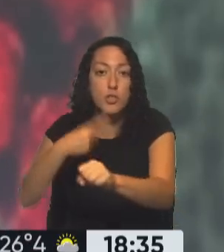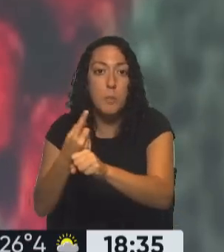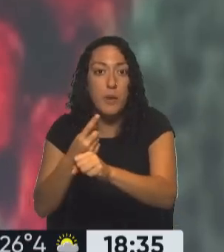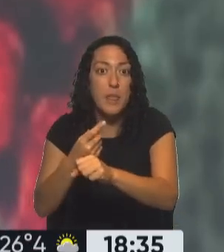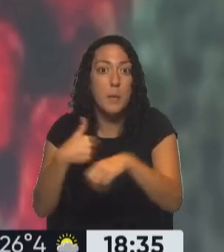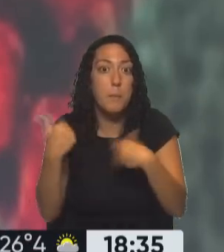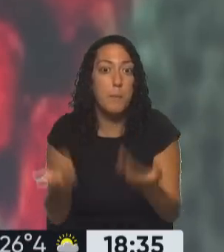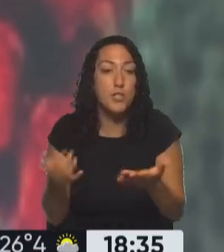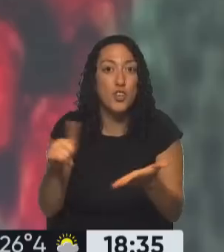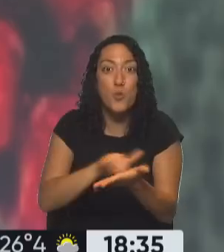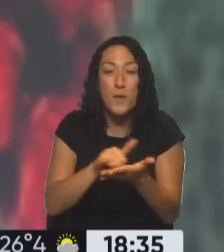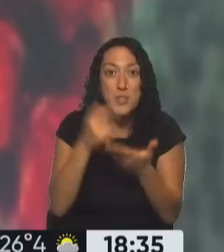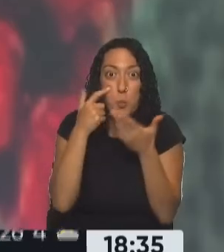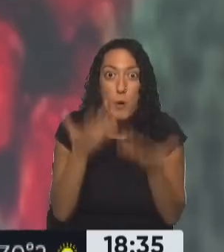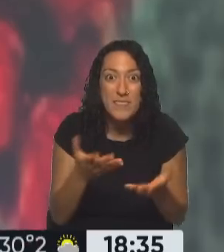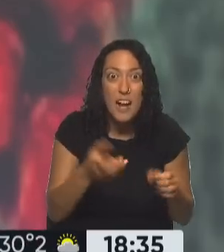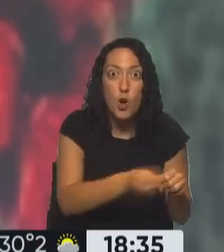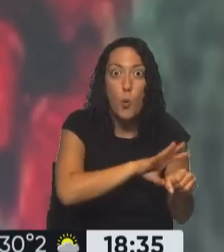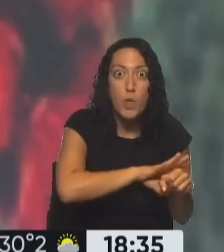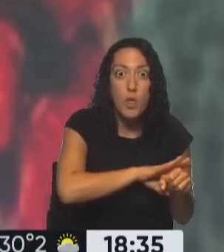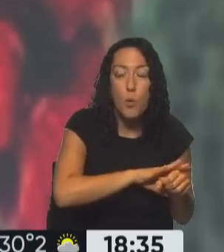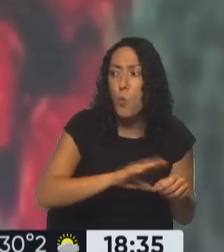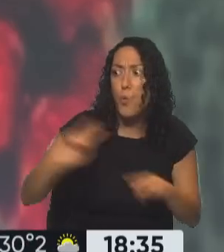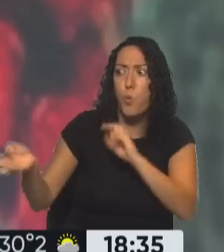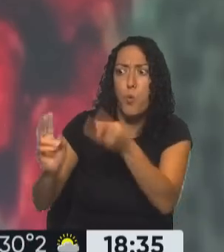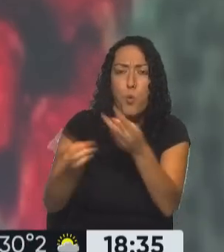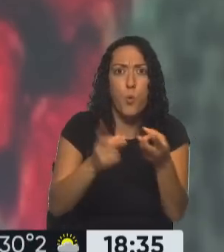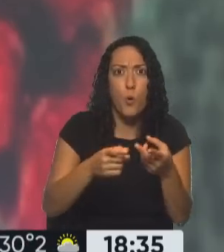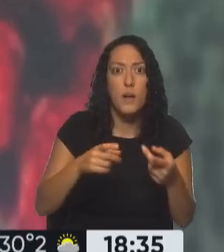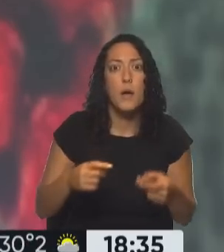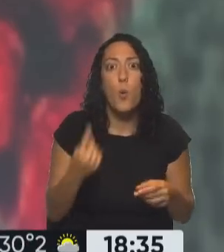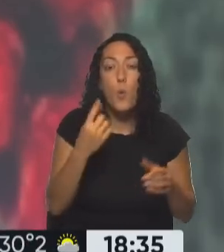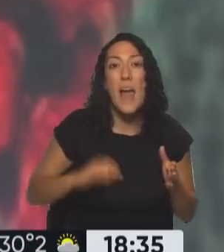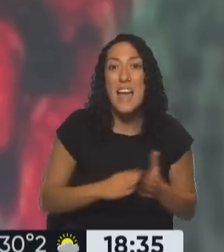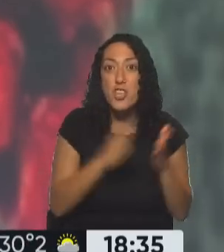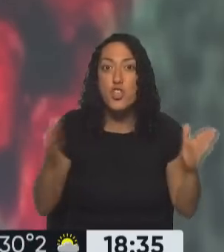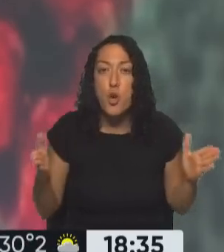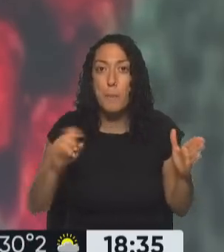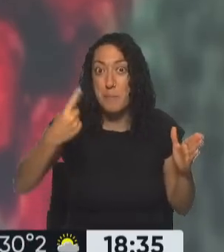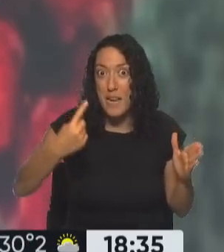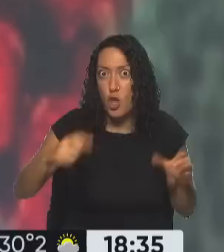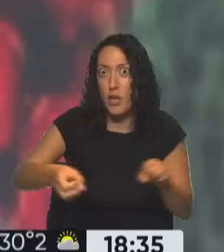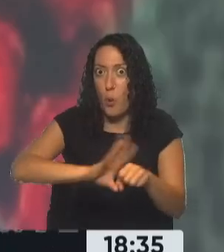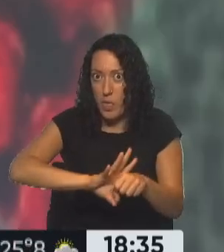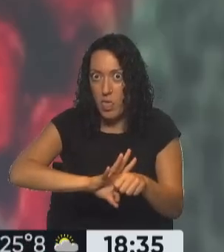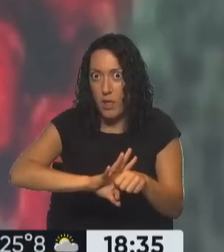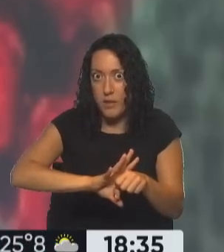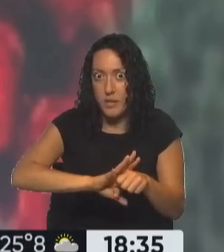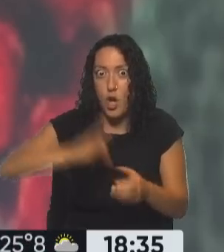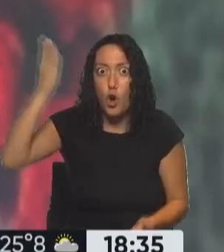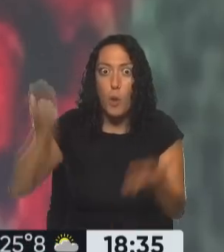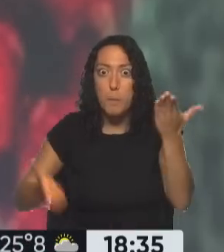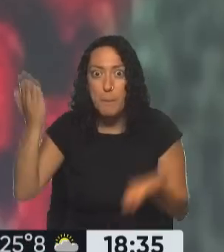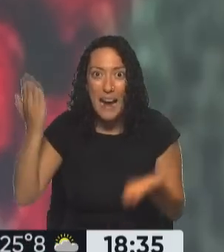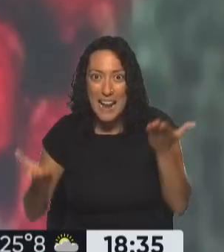colateral que mostró Nueva York, comparando los fallecidos el primer año de COVID contra el